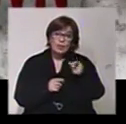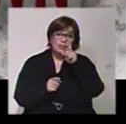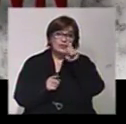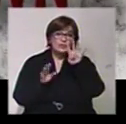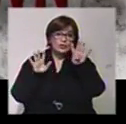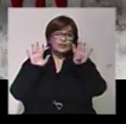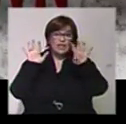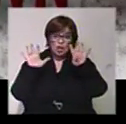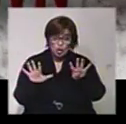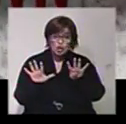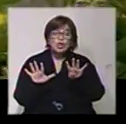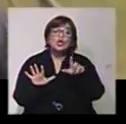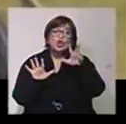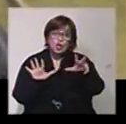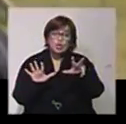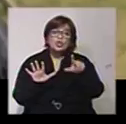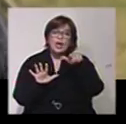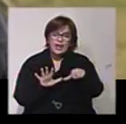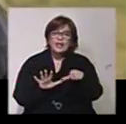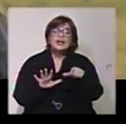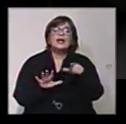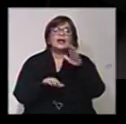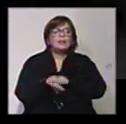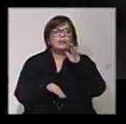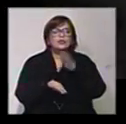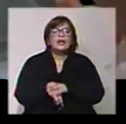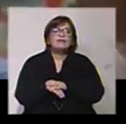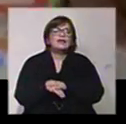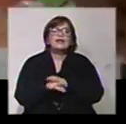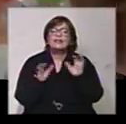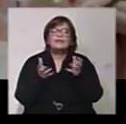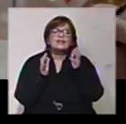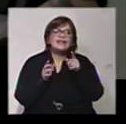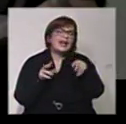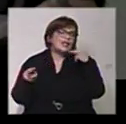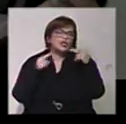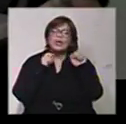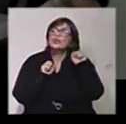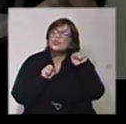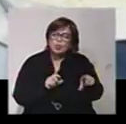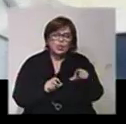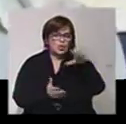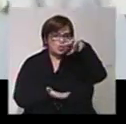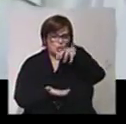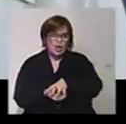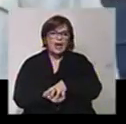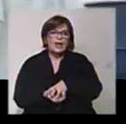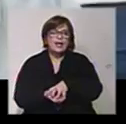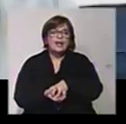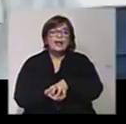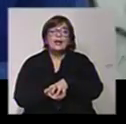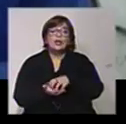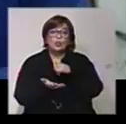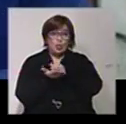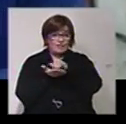como responsable de la cocina de Brasserie Les Halles. Este es como el restaurante que tuvo y tuvo sede en Manhattan, o sea, Nueva